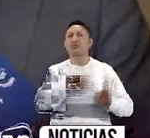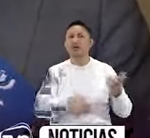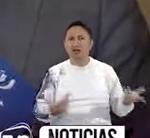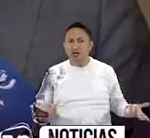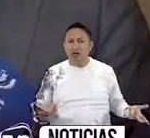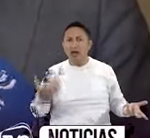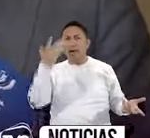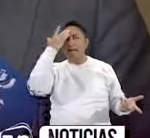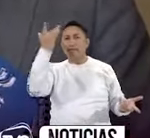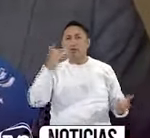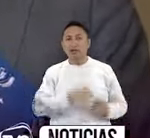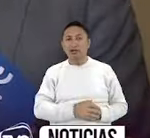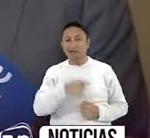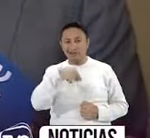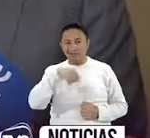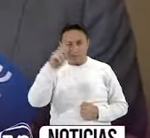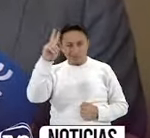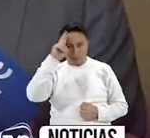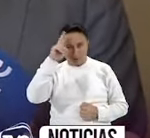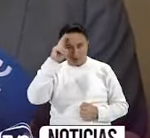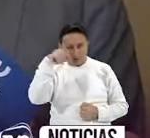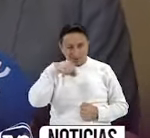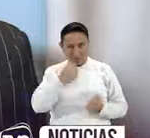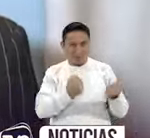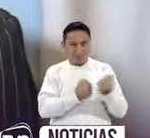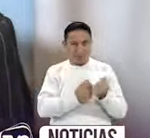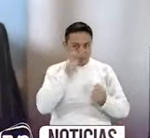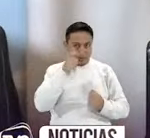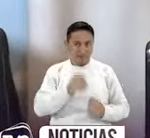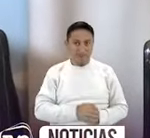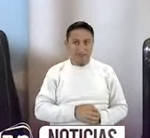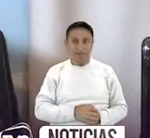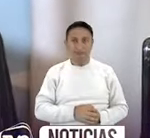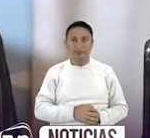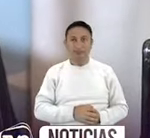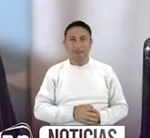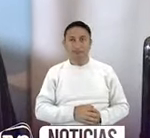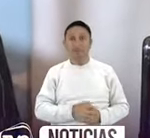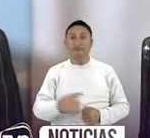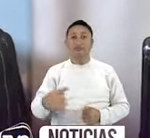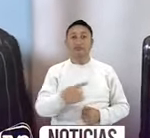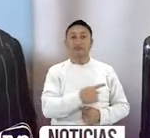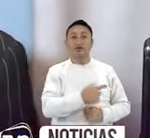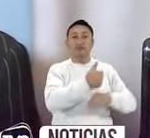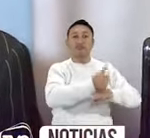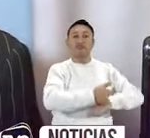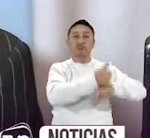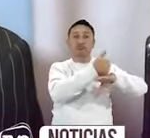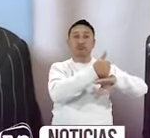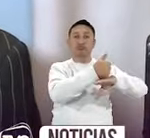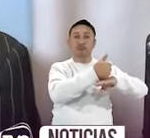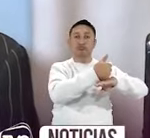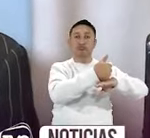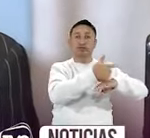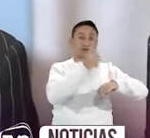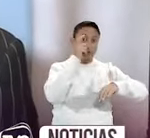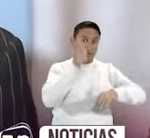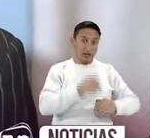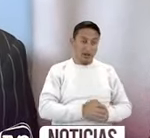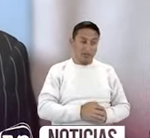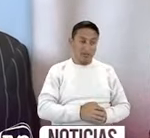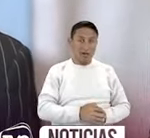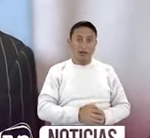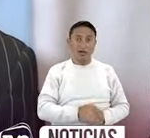trampa este apoyo a la fiscal. Bajo ningún concepto se le puede quitar la titularidad que tiene la fiscalía. O sea, ellos no se